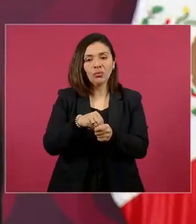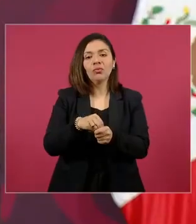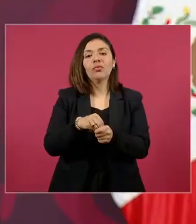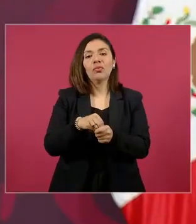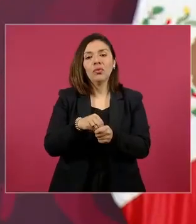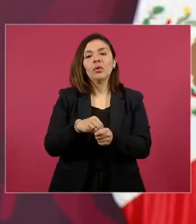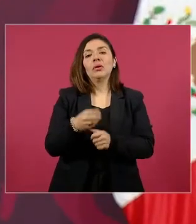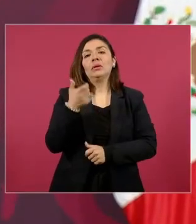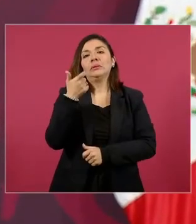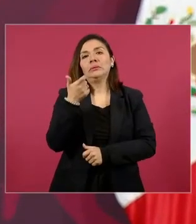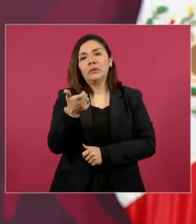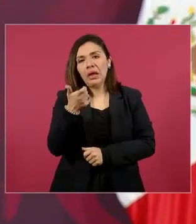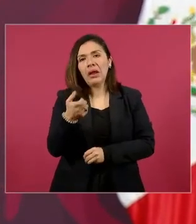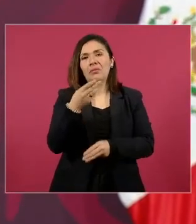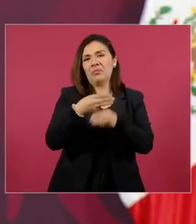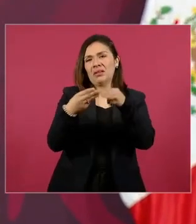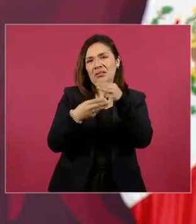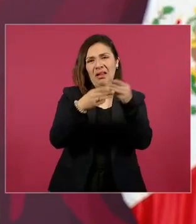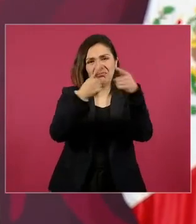recursos que